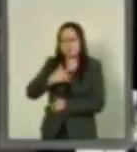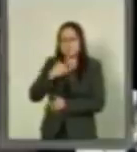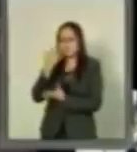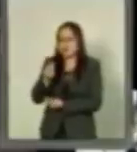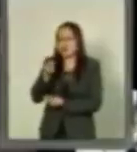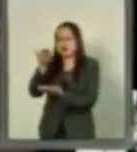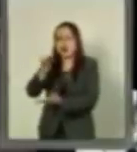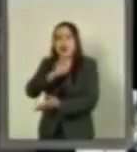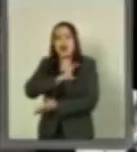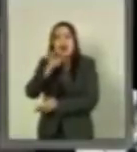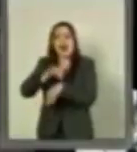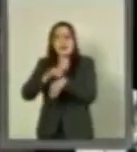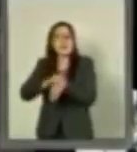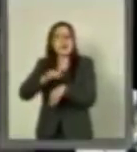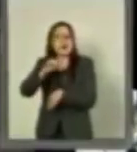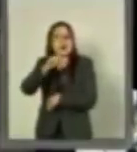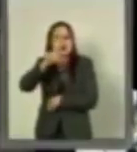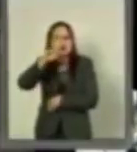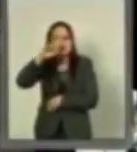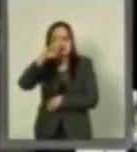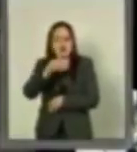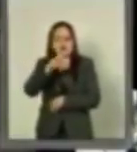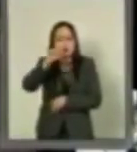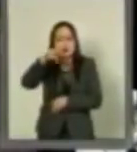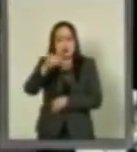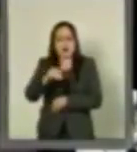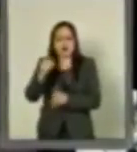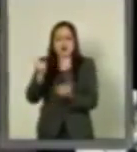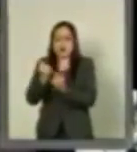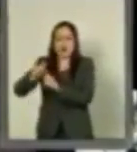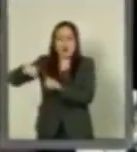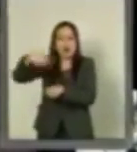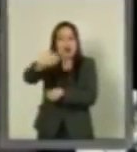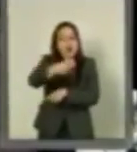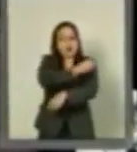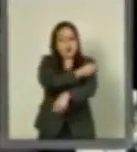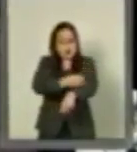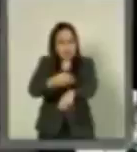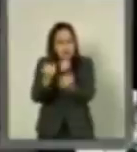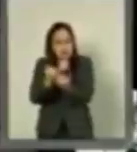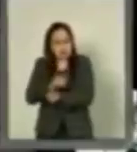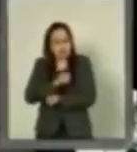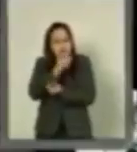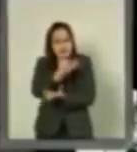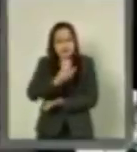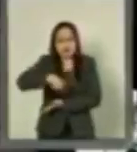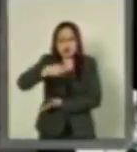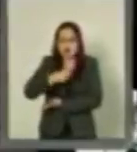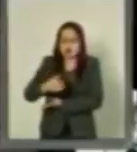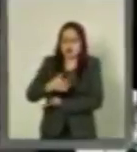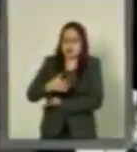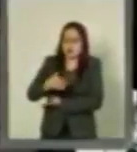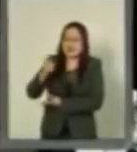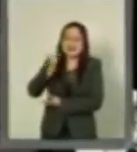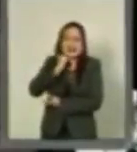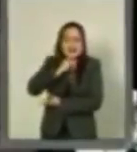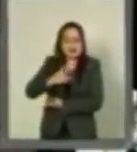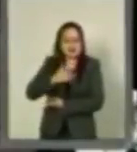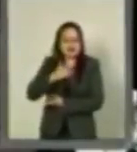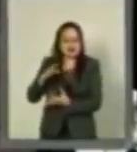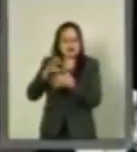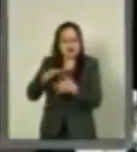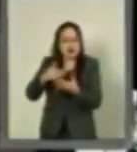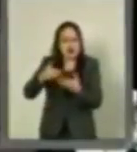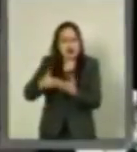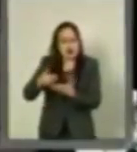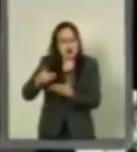nuestro querido amigo Adolfo Romero y le solicitamos transmita a toda su familia la solidaridad del Senado en el duelo que viven en estos